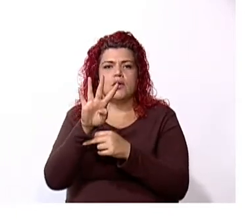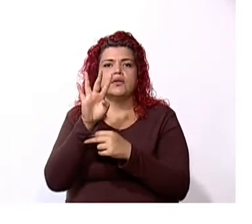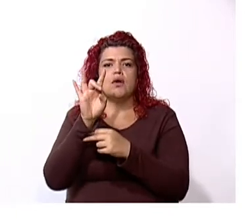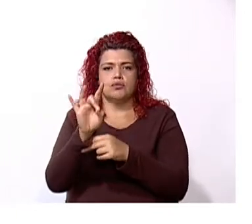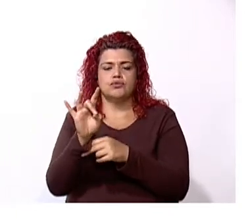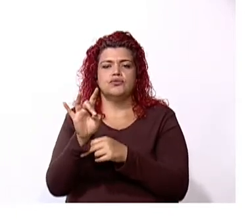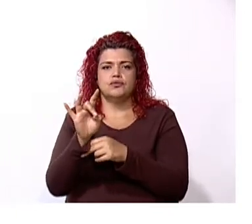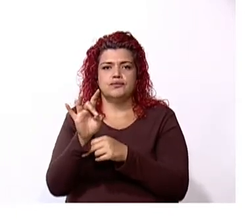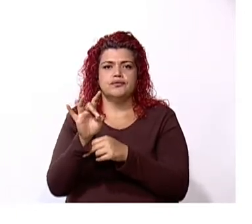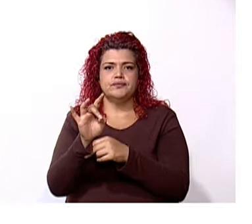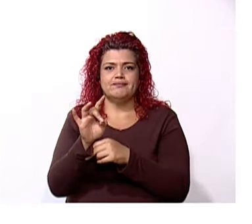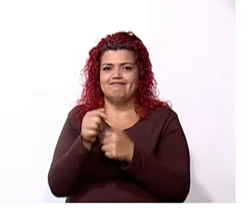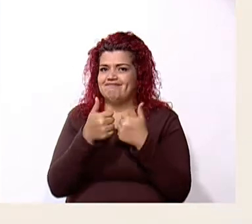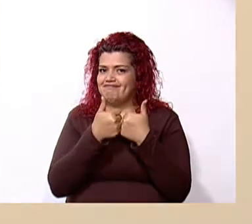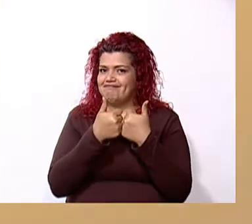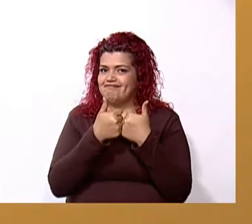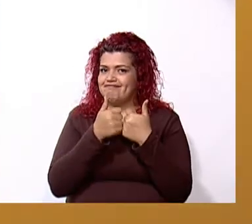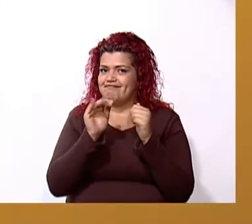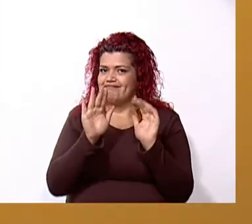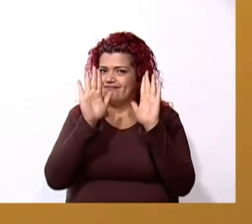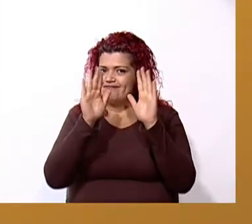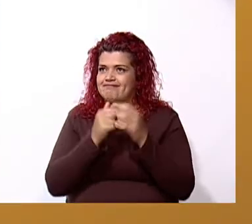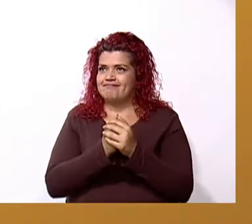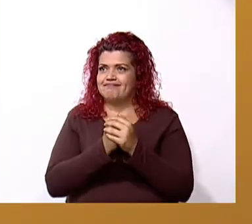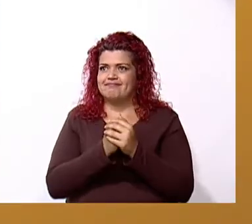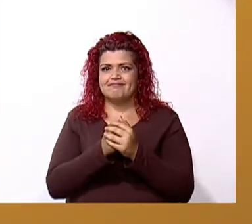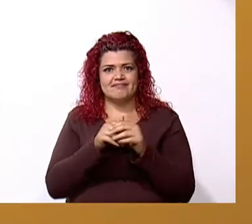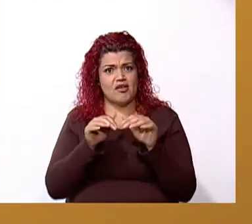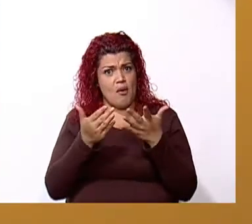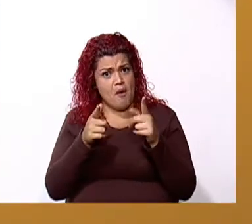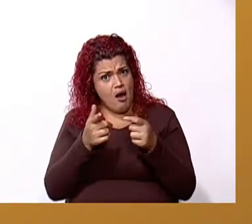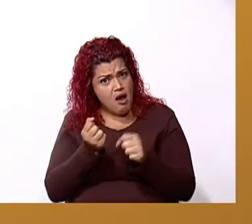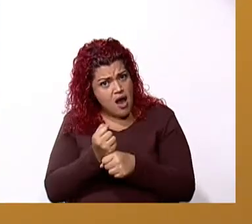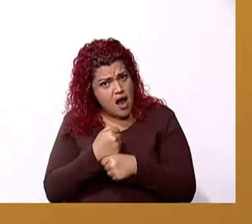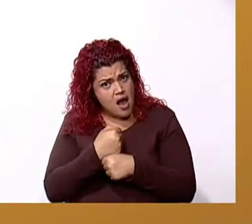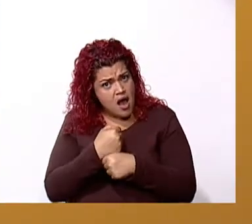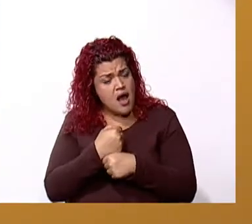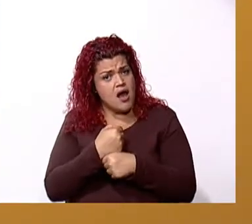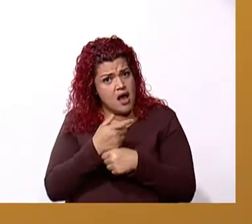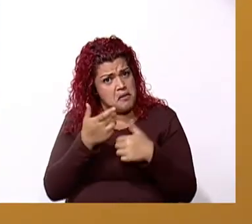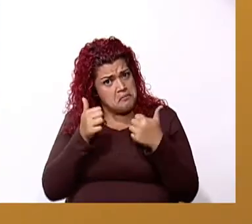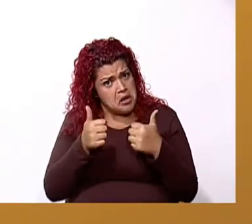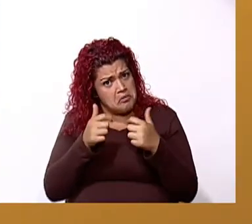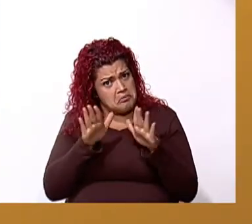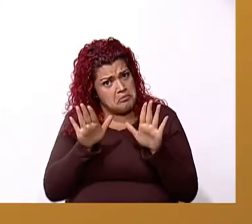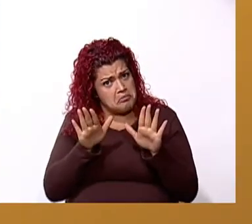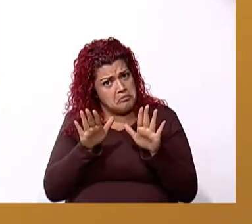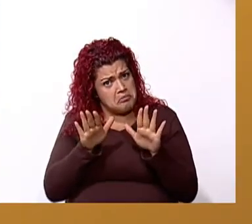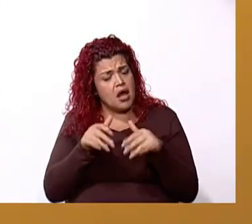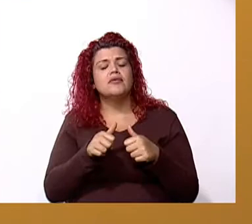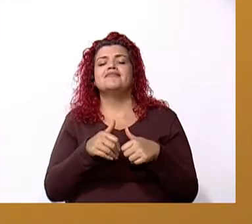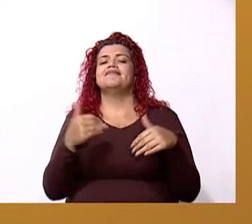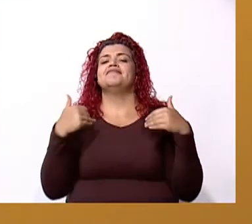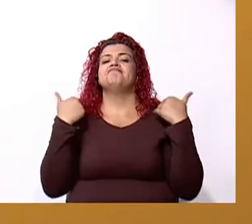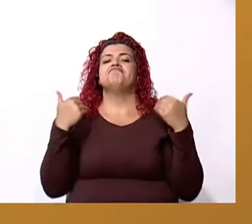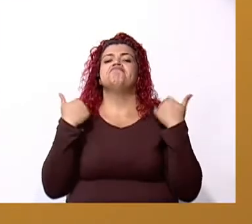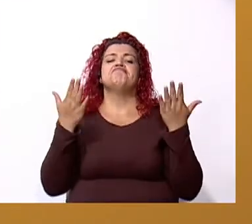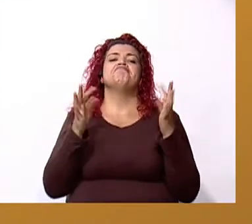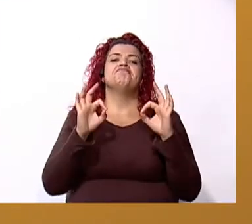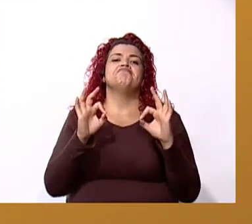2.648. Muy bien. ¿Cómo le están haciendo? ¿Van súper bien? Muy bien.